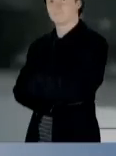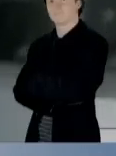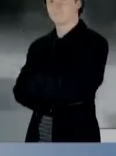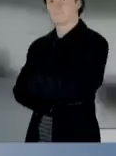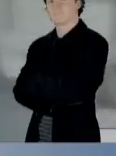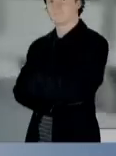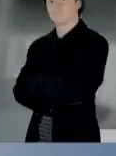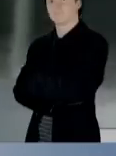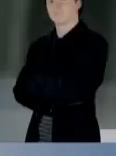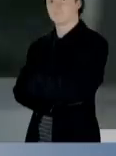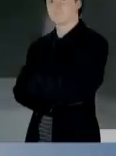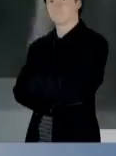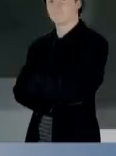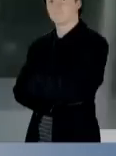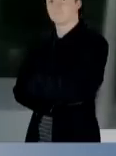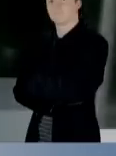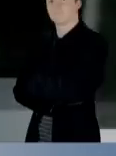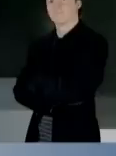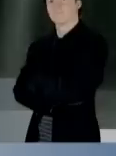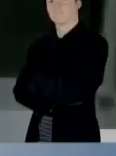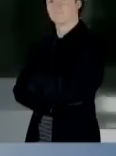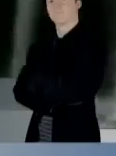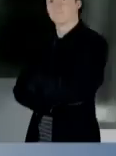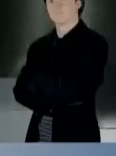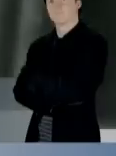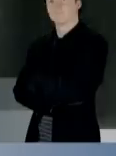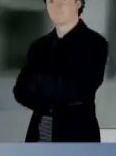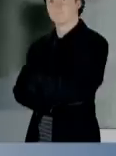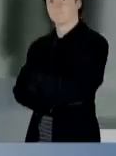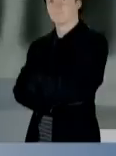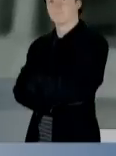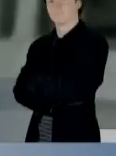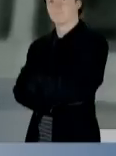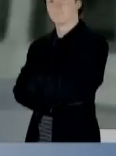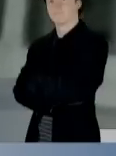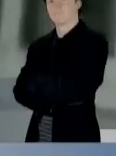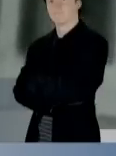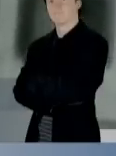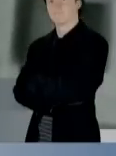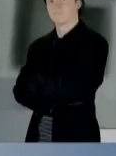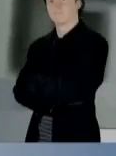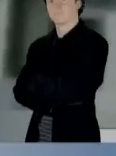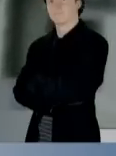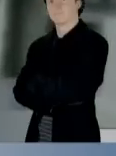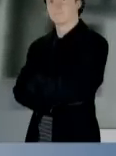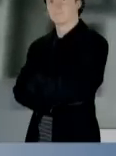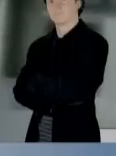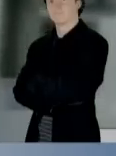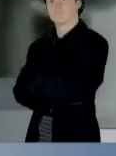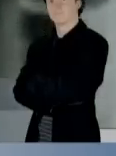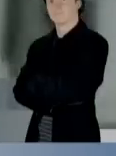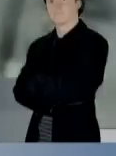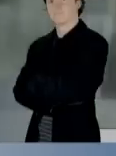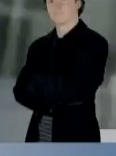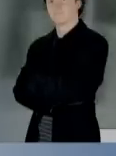que fue un drama que hasta el día de hoy genera quiebres dolores